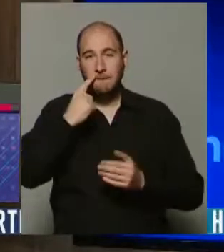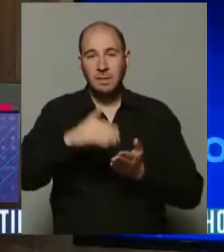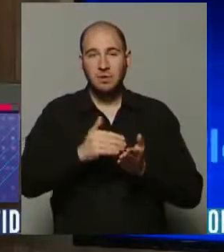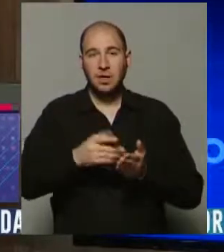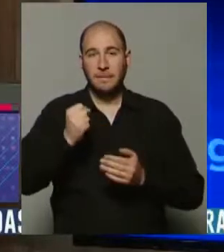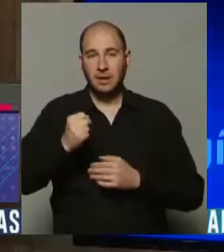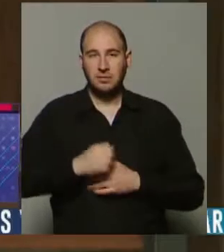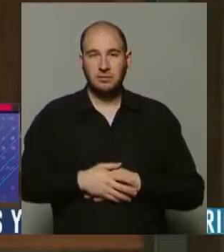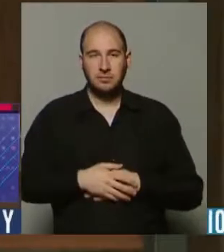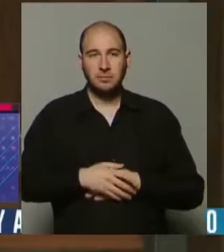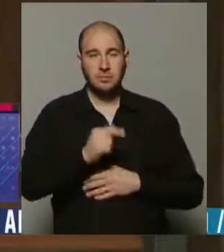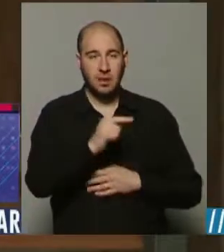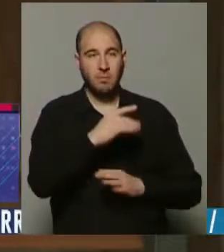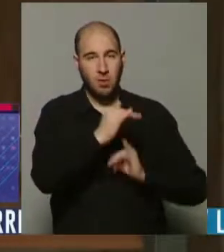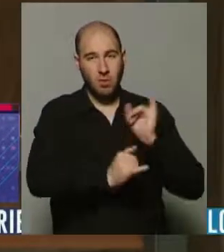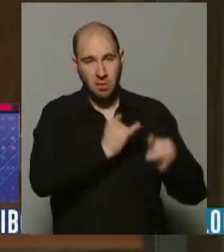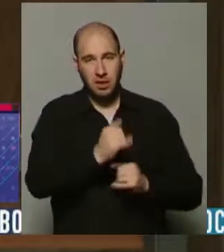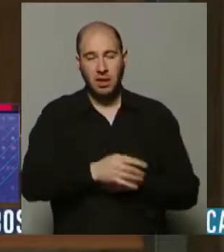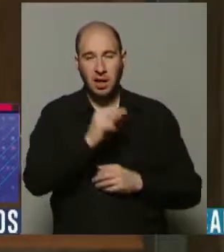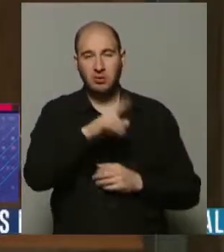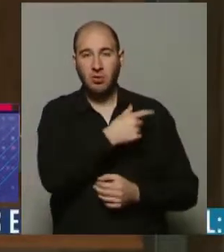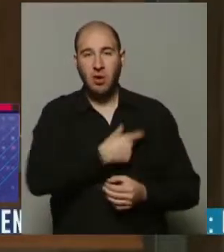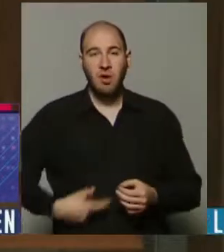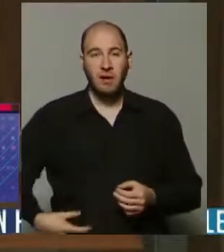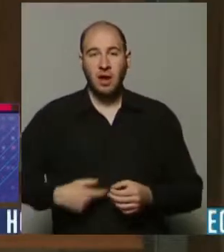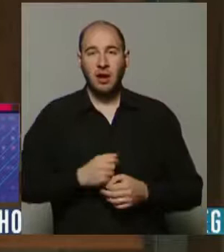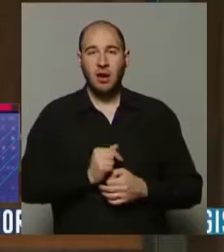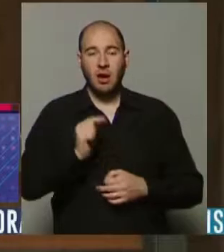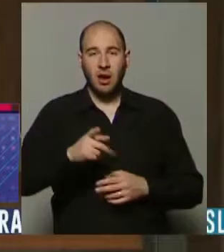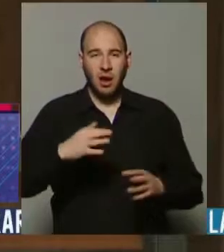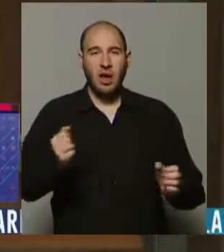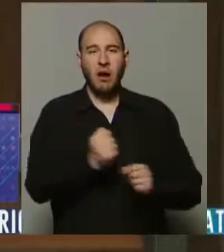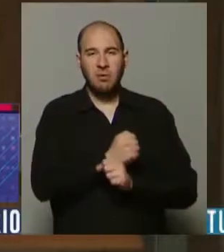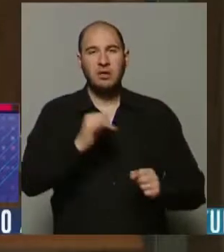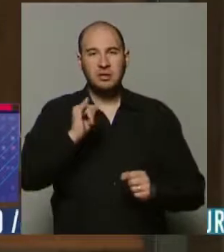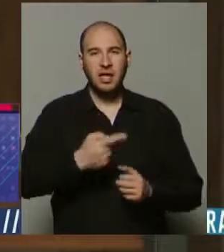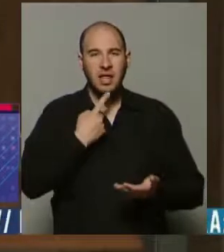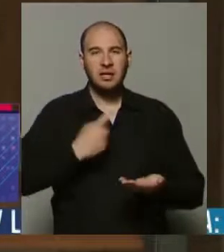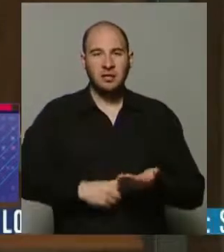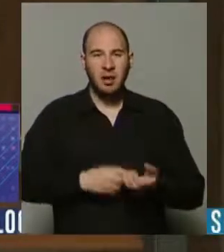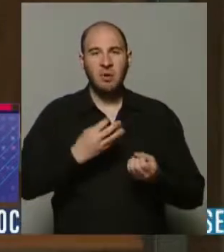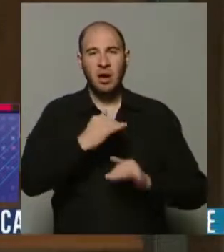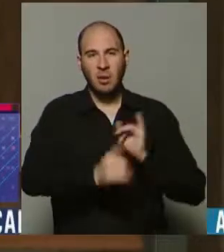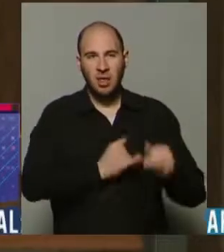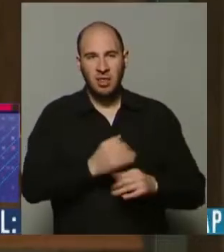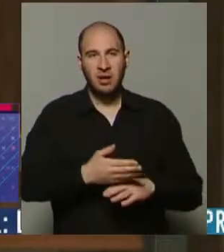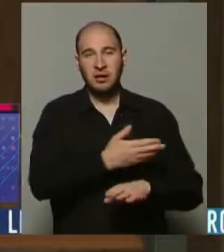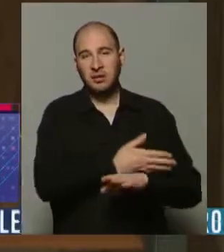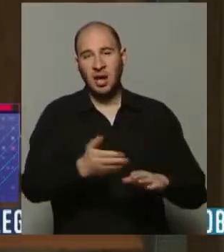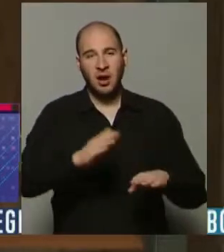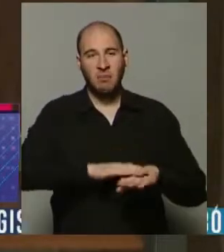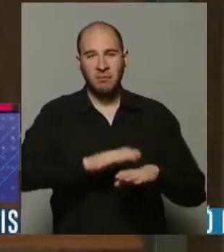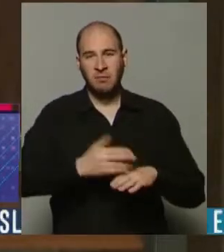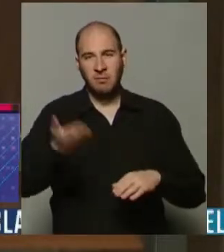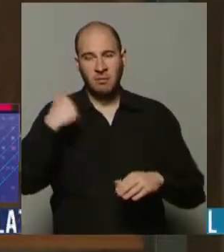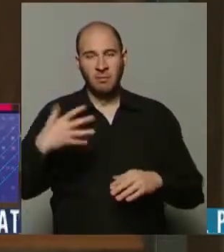de pesos. Tal cual lo decías, José, ¿no? El gobierno salió a ratificar estas decisiones porque dijo van a seguir con el compromiso que